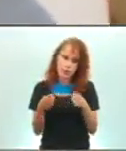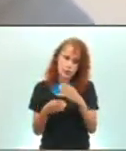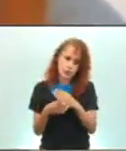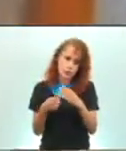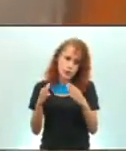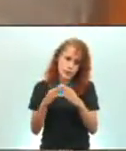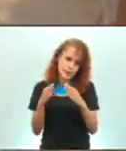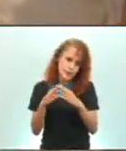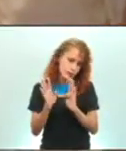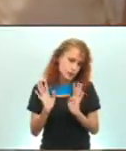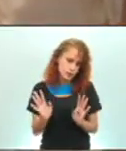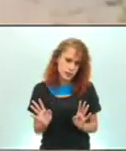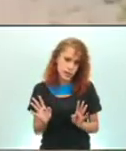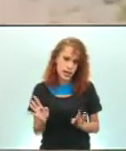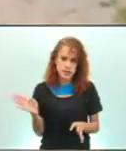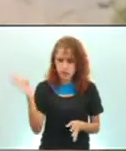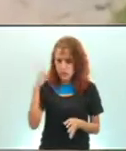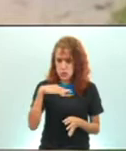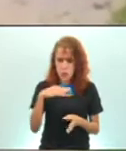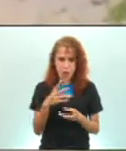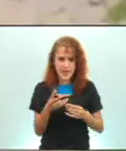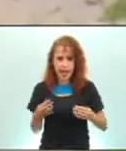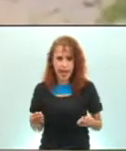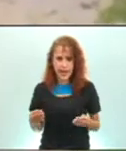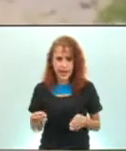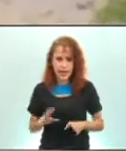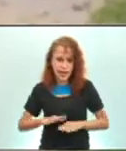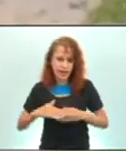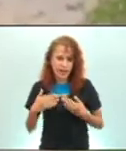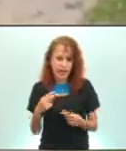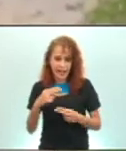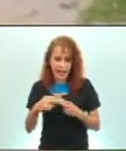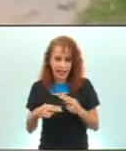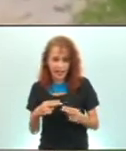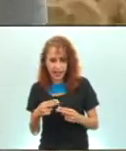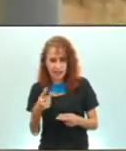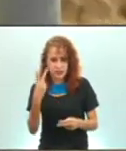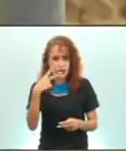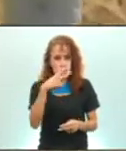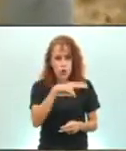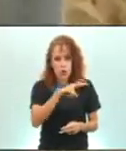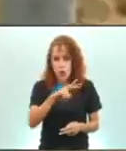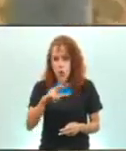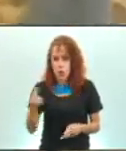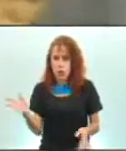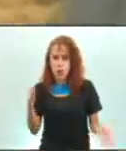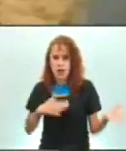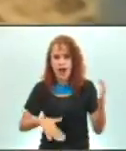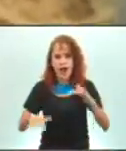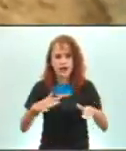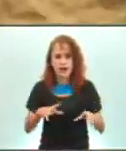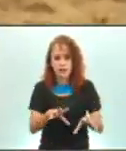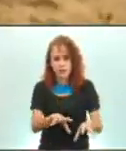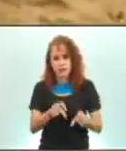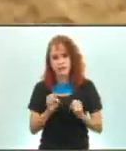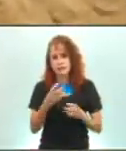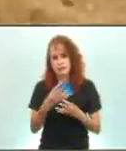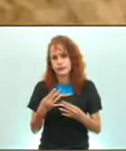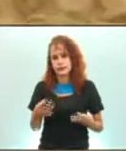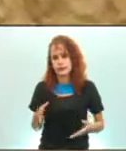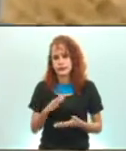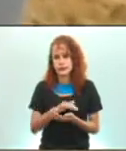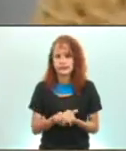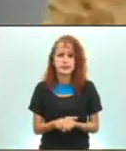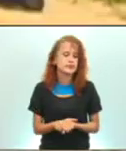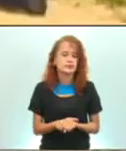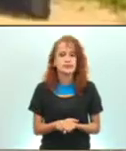años para satisfacer necesidades de la población, especialmente de viviendas, pero que requieren una